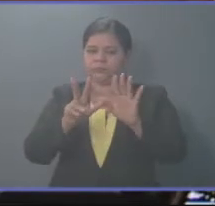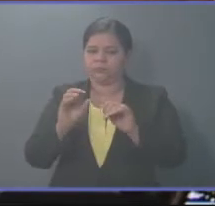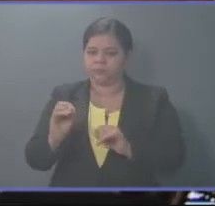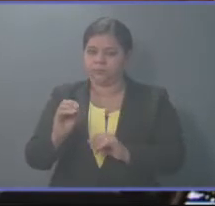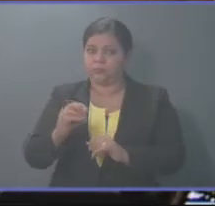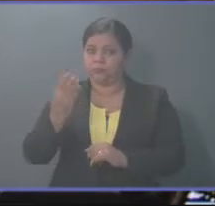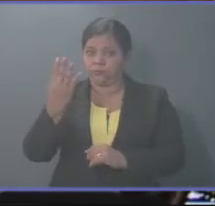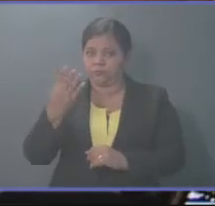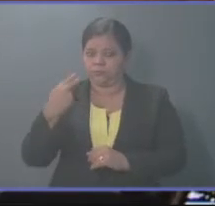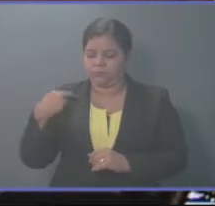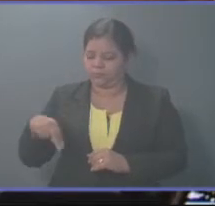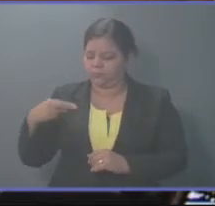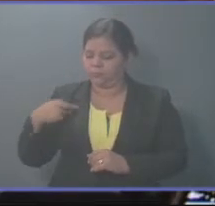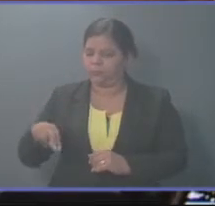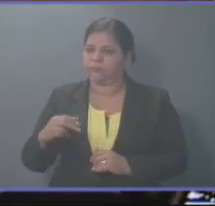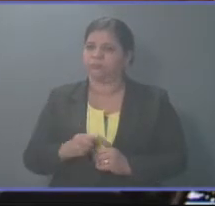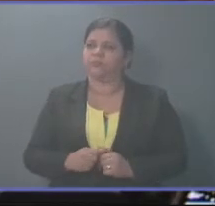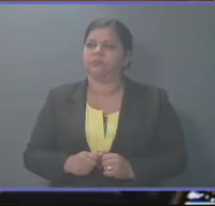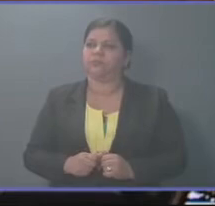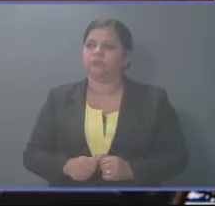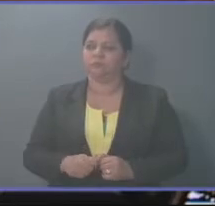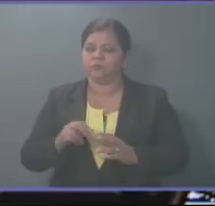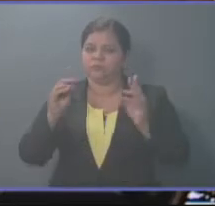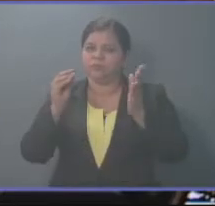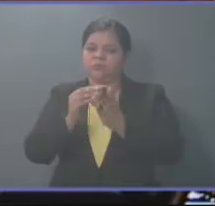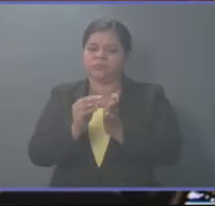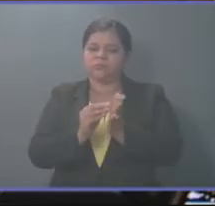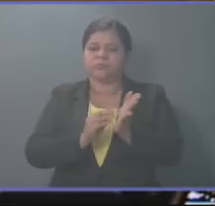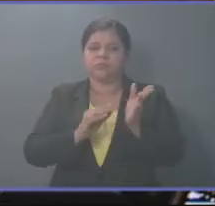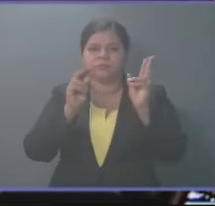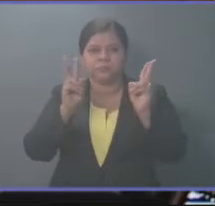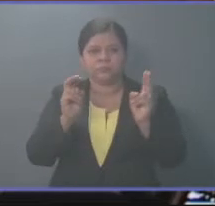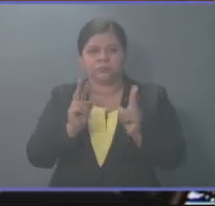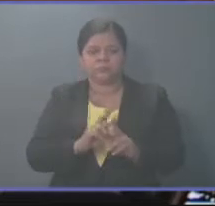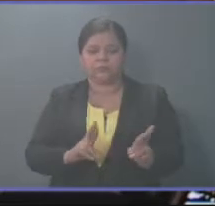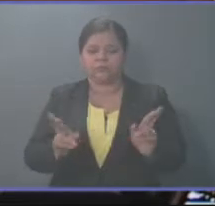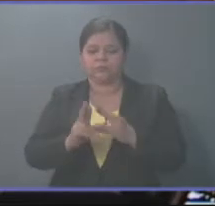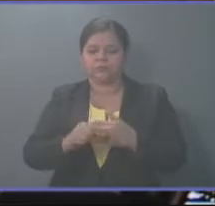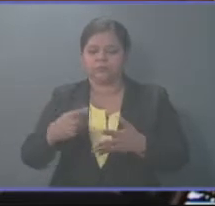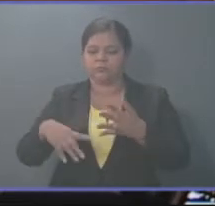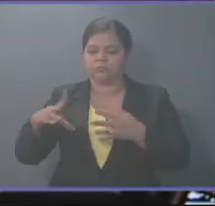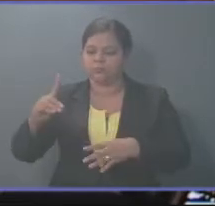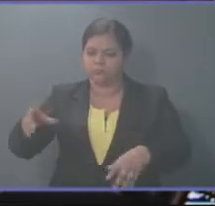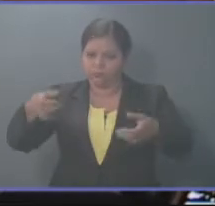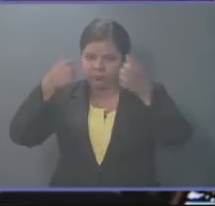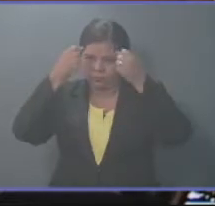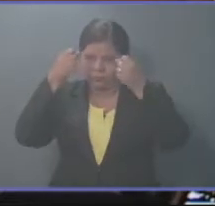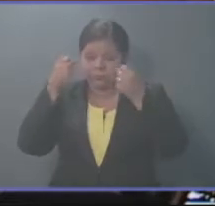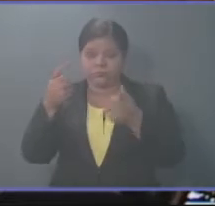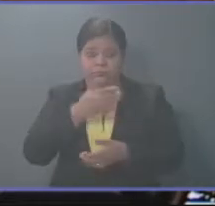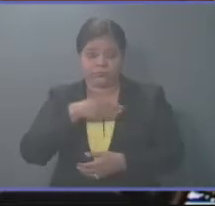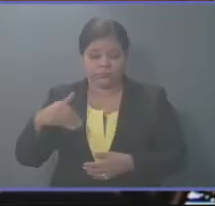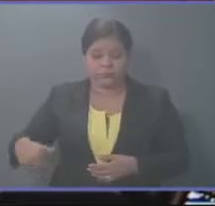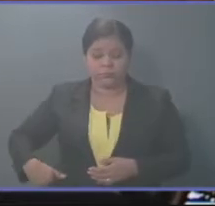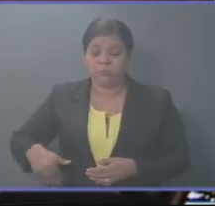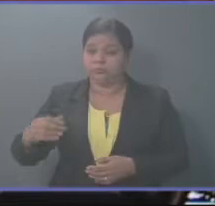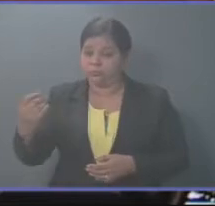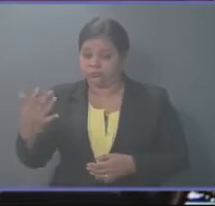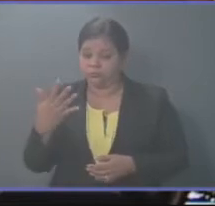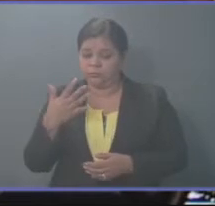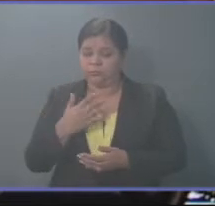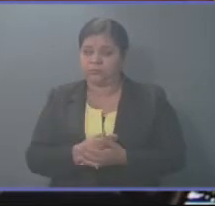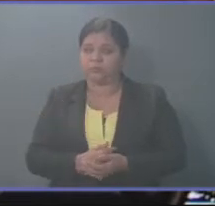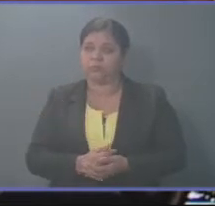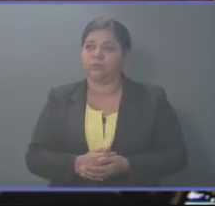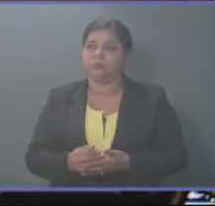del 14 de noviembre del presente año, el cual contiene reformas al Código Penal. El Presidente de la República, en